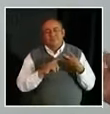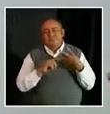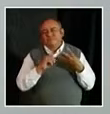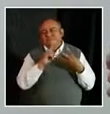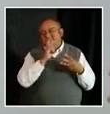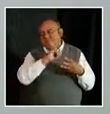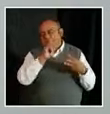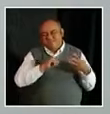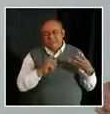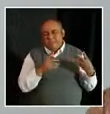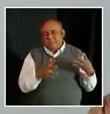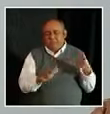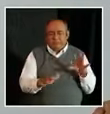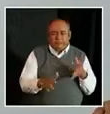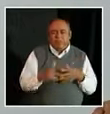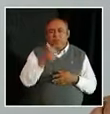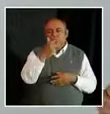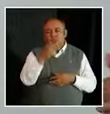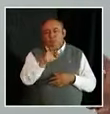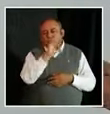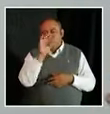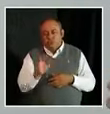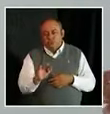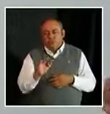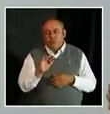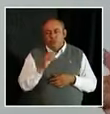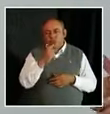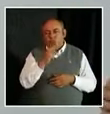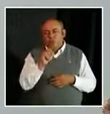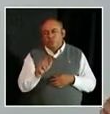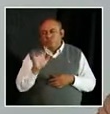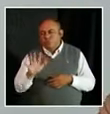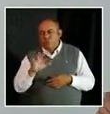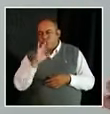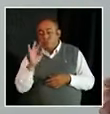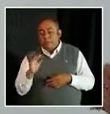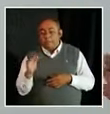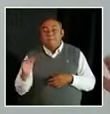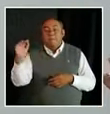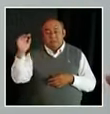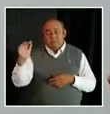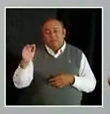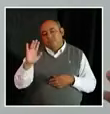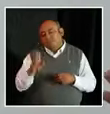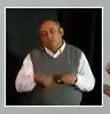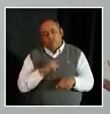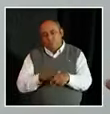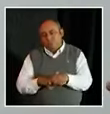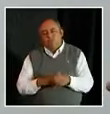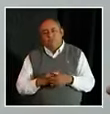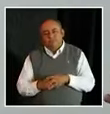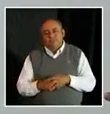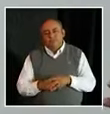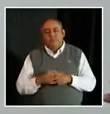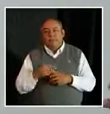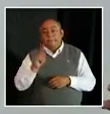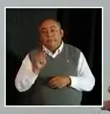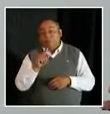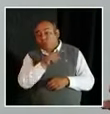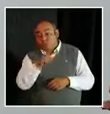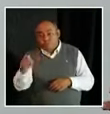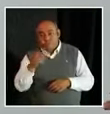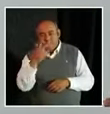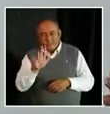pero debe estar alrededor de un 8%, un 8.5%. Pero eso es para los que consumen menos de 10 metros cúbicos